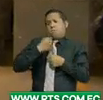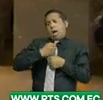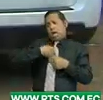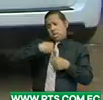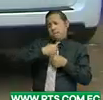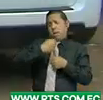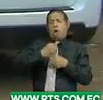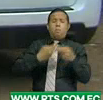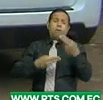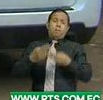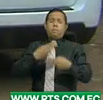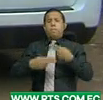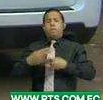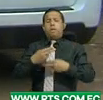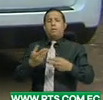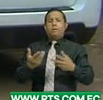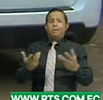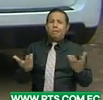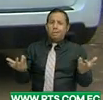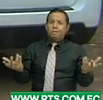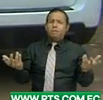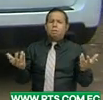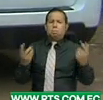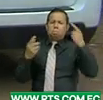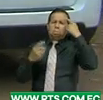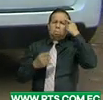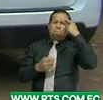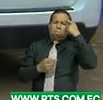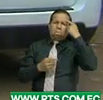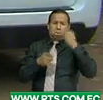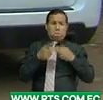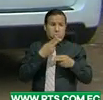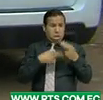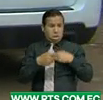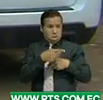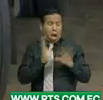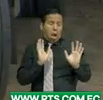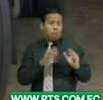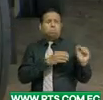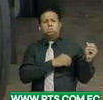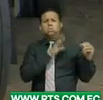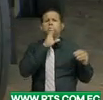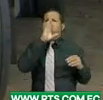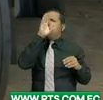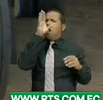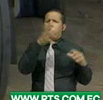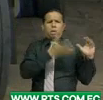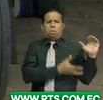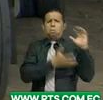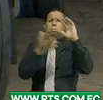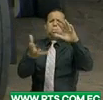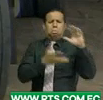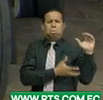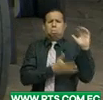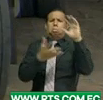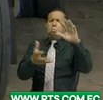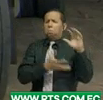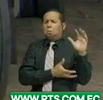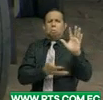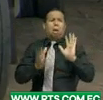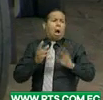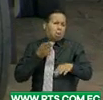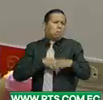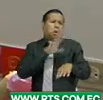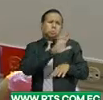motivo nunca les resultó extraño ver el constante ingreso de camiones cargados con estos